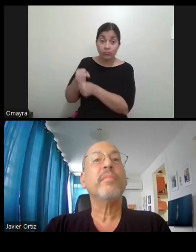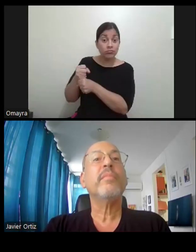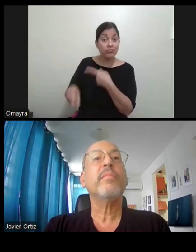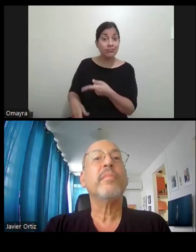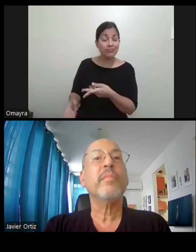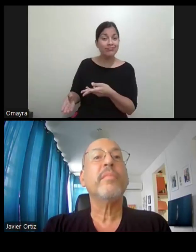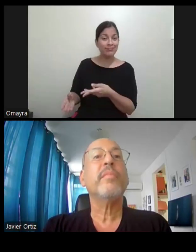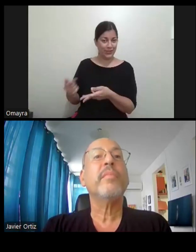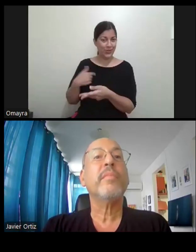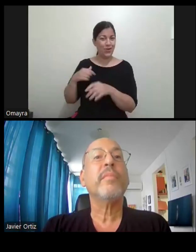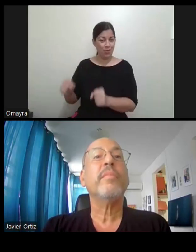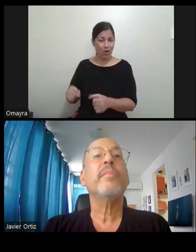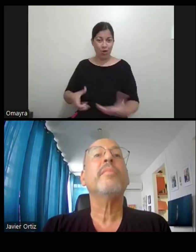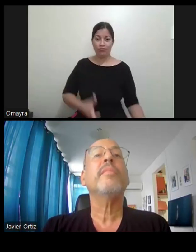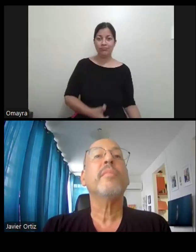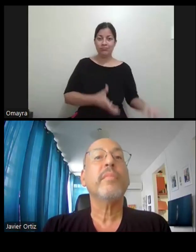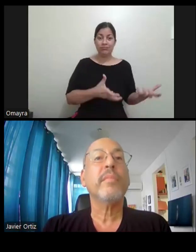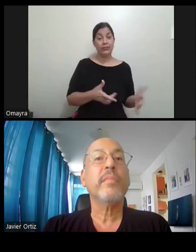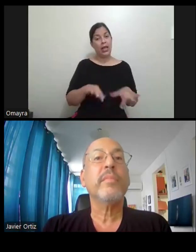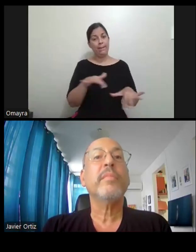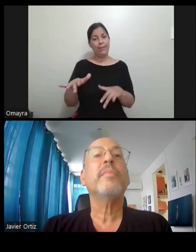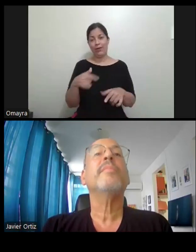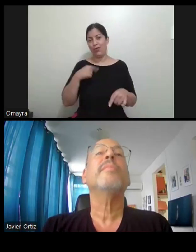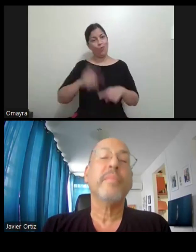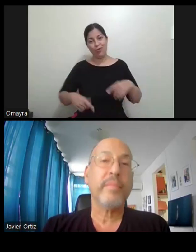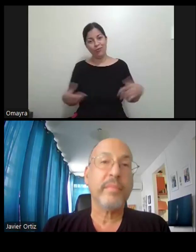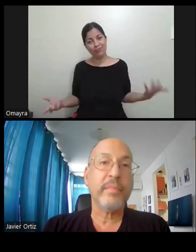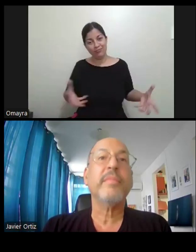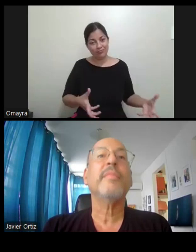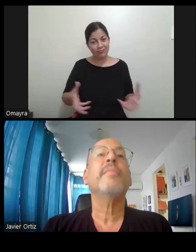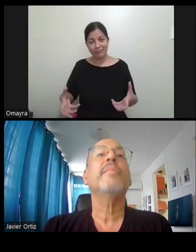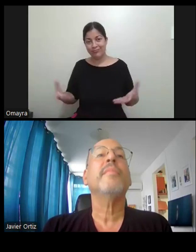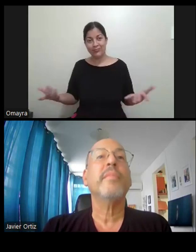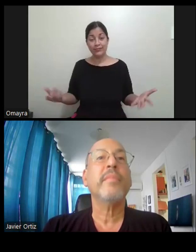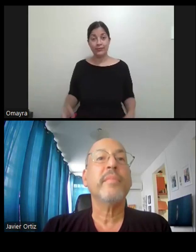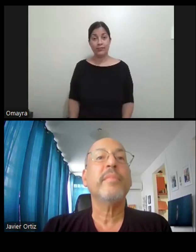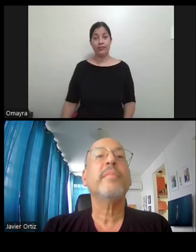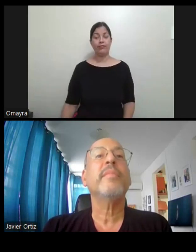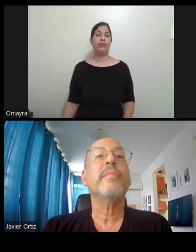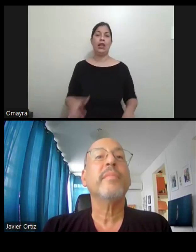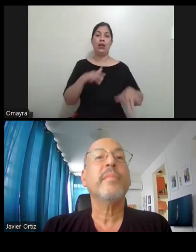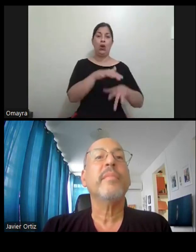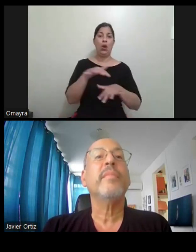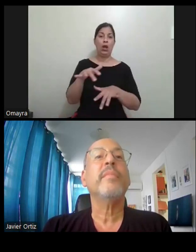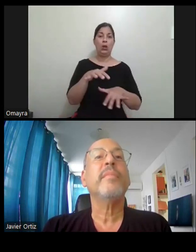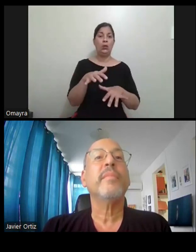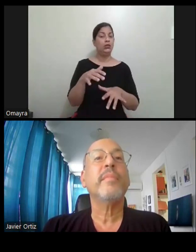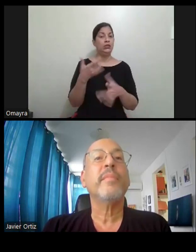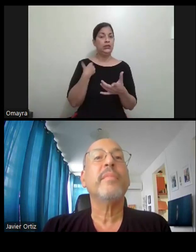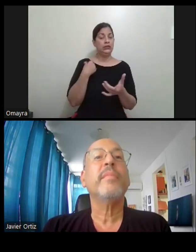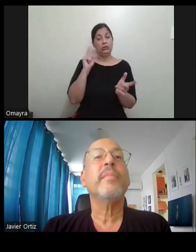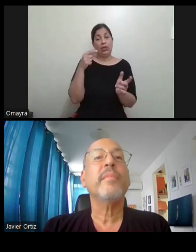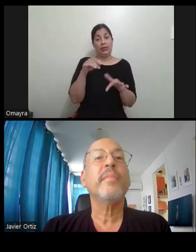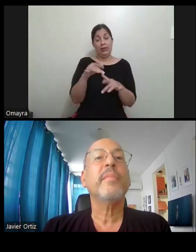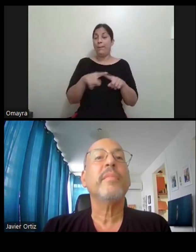lo podía cargar, yo no podía cargar el piano para donde quiera. Claro, y el órgano... El órgano, a menos que fueran los teclados, pero